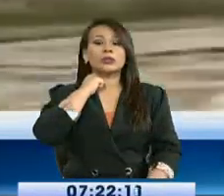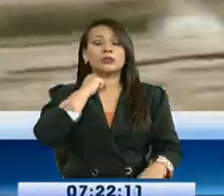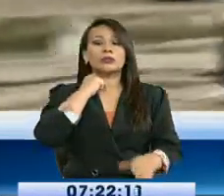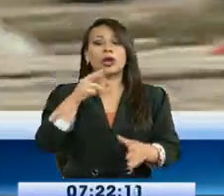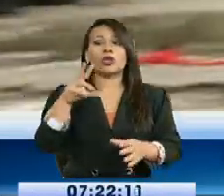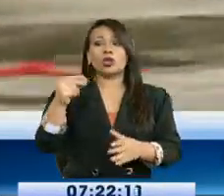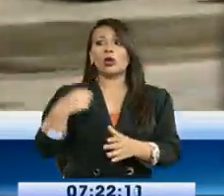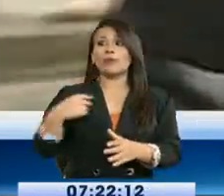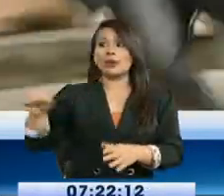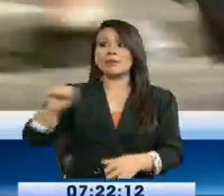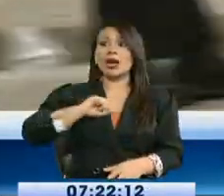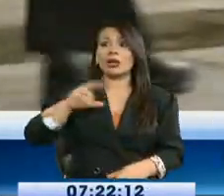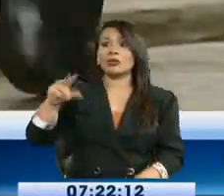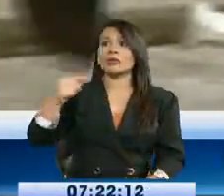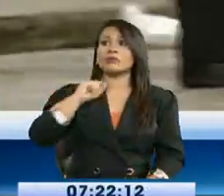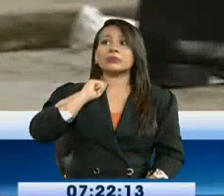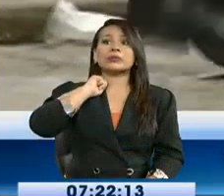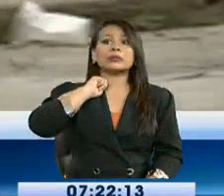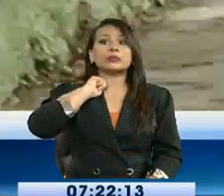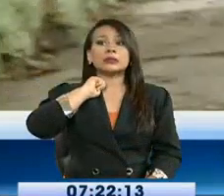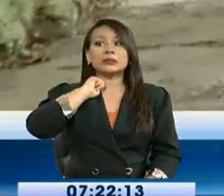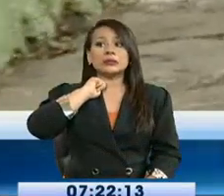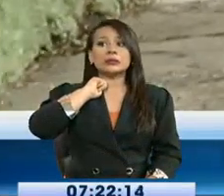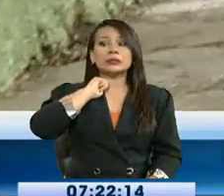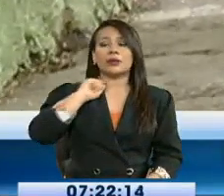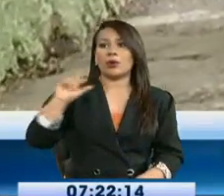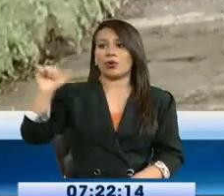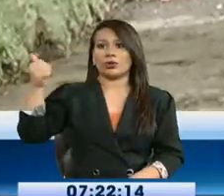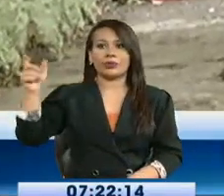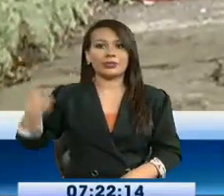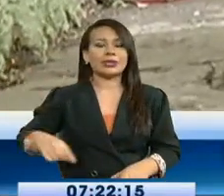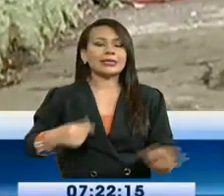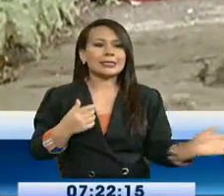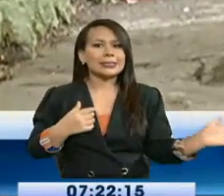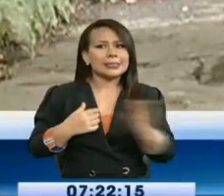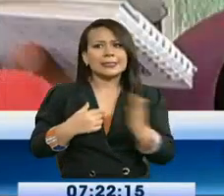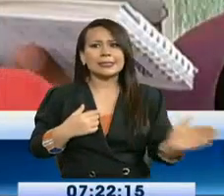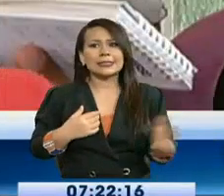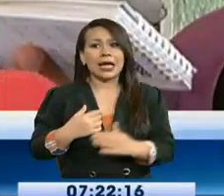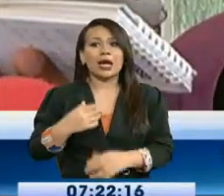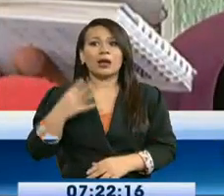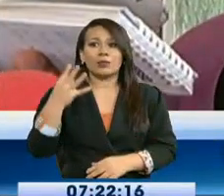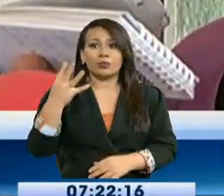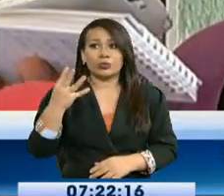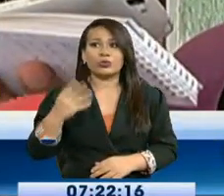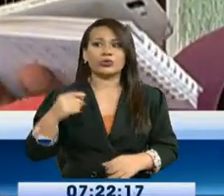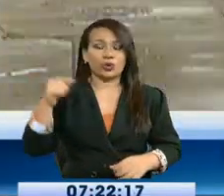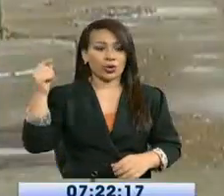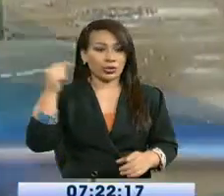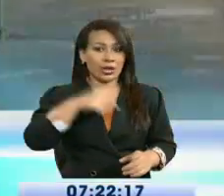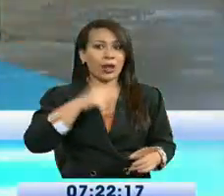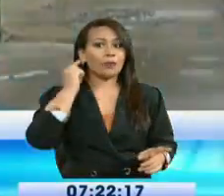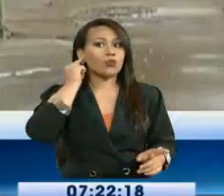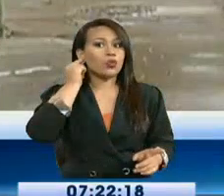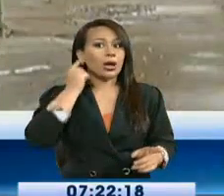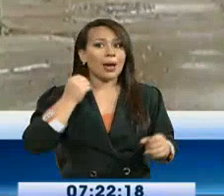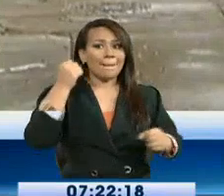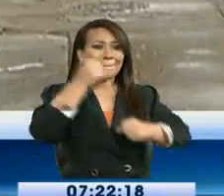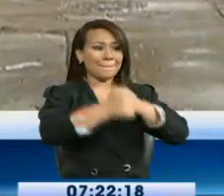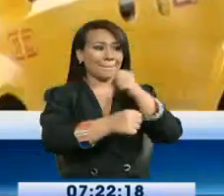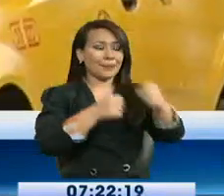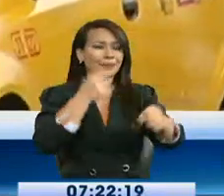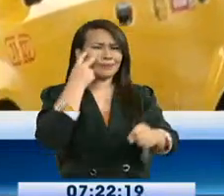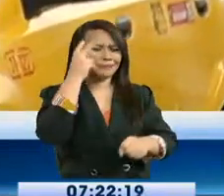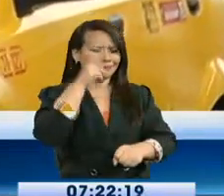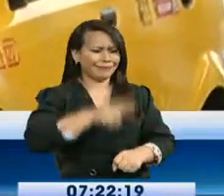porque la casa es pequeña, no íbamos a entrar todos. Sale, él no quería salir. El marido se fue a golpe con él y... Al percatarse de su forma